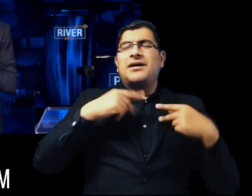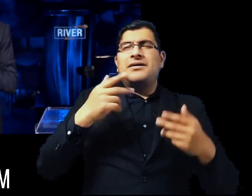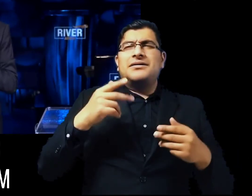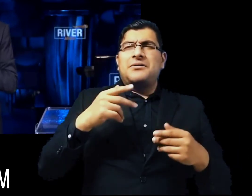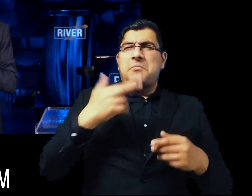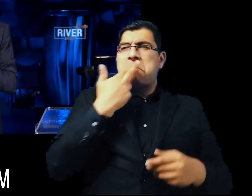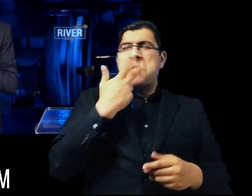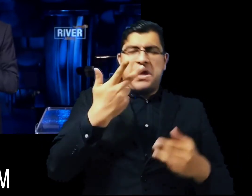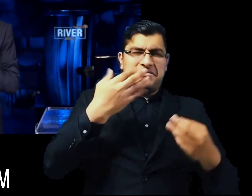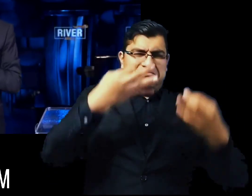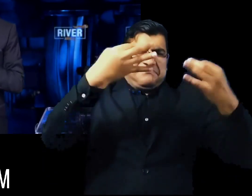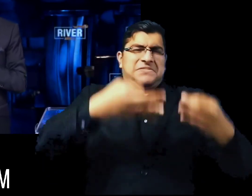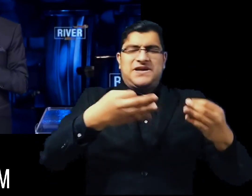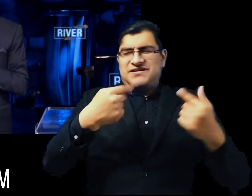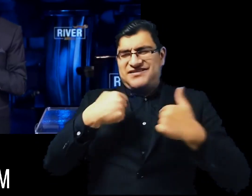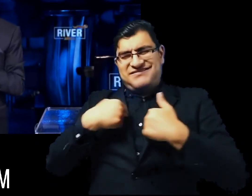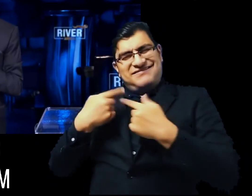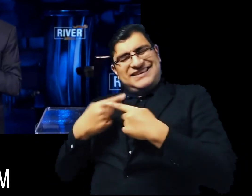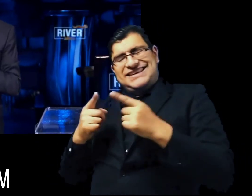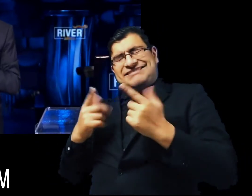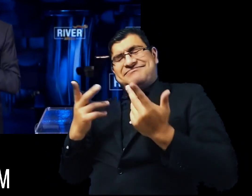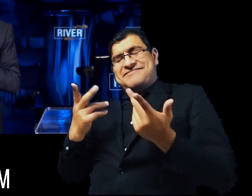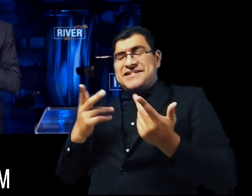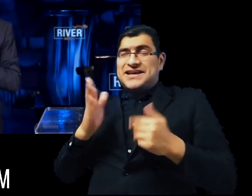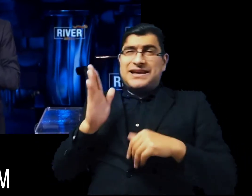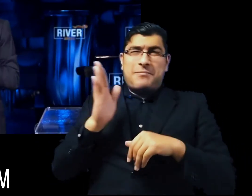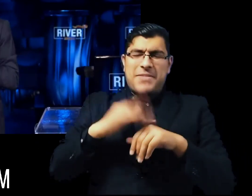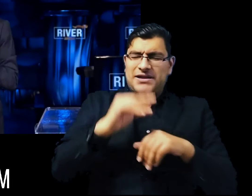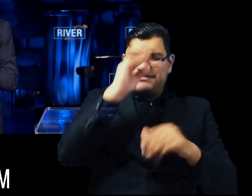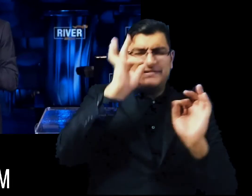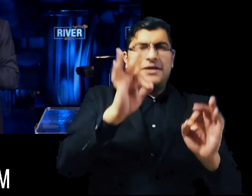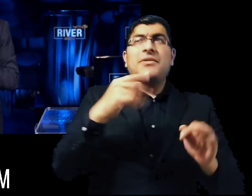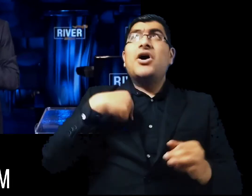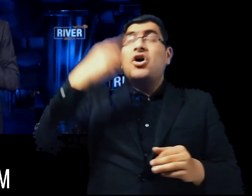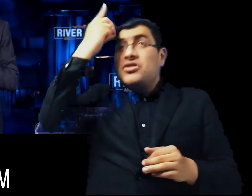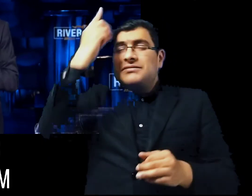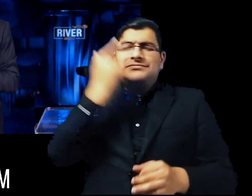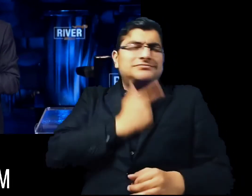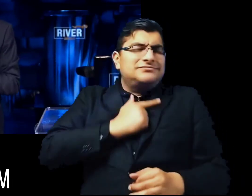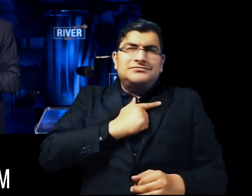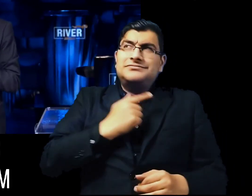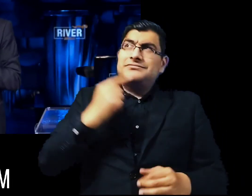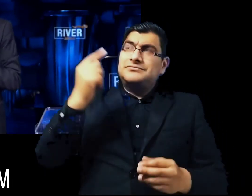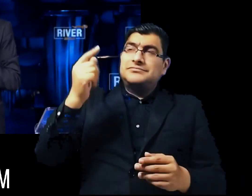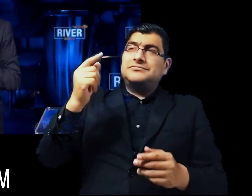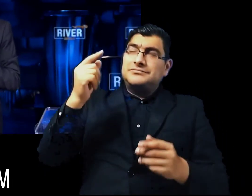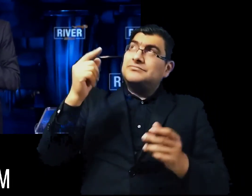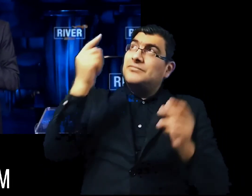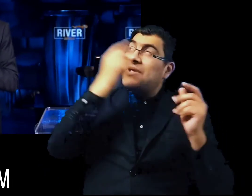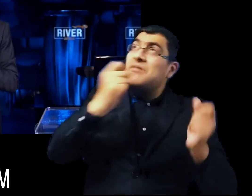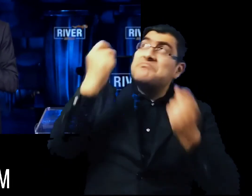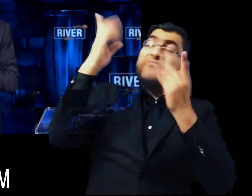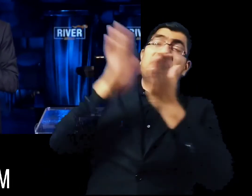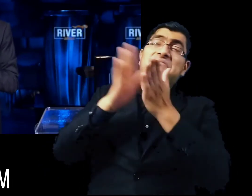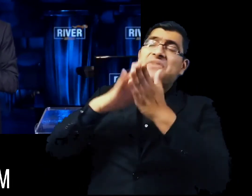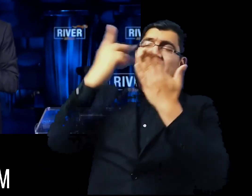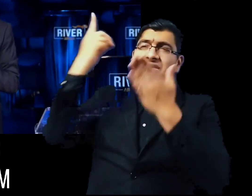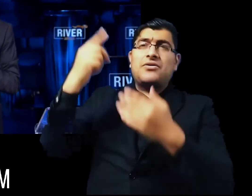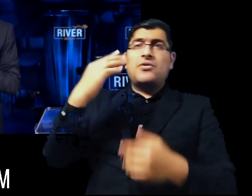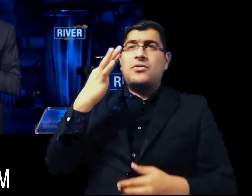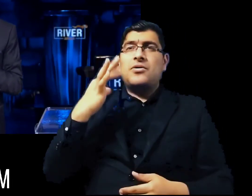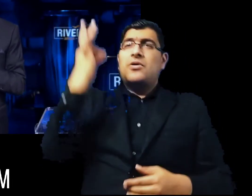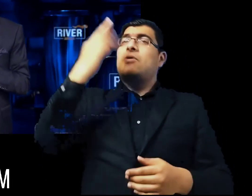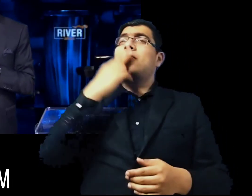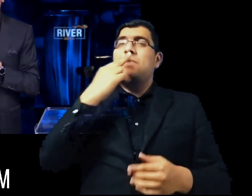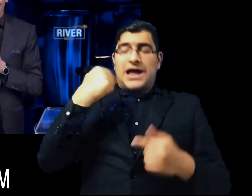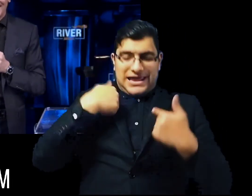mejor persona que yo, o más espiritual. Pero a Dios se le plació llevarse toda la gloria usando a un